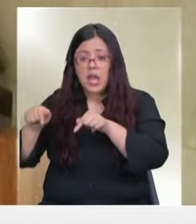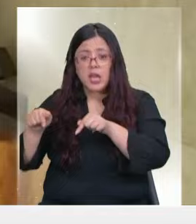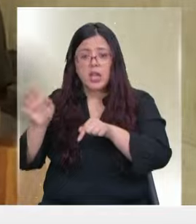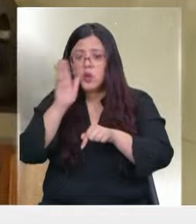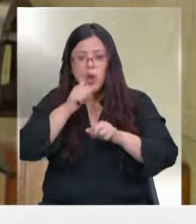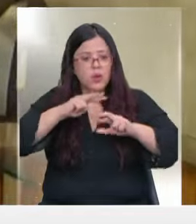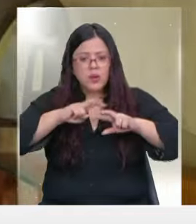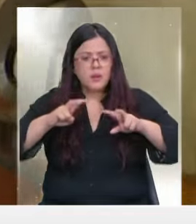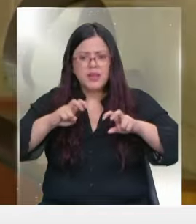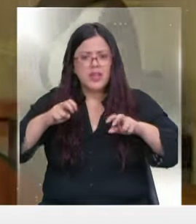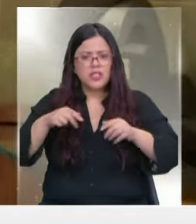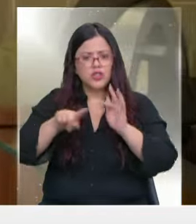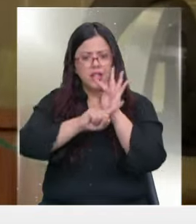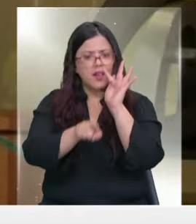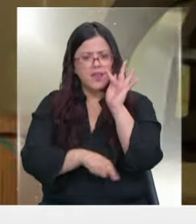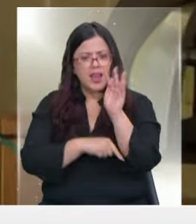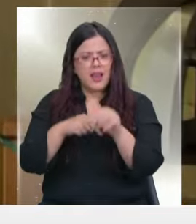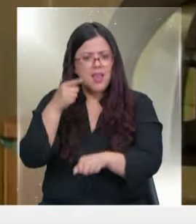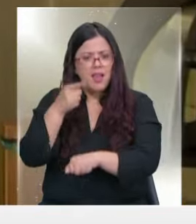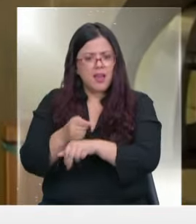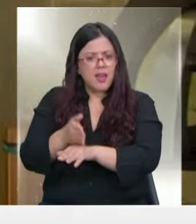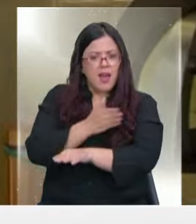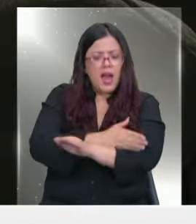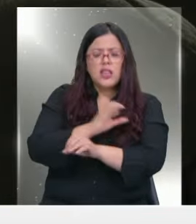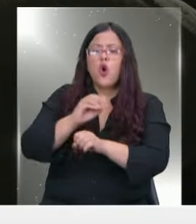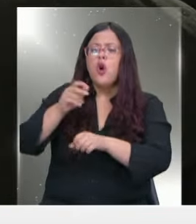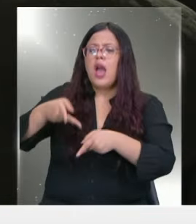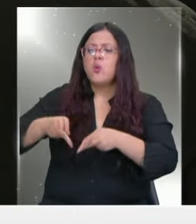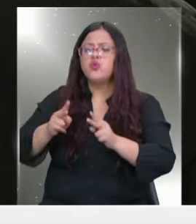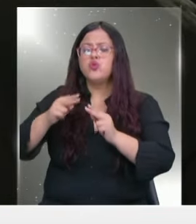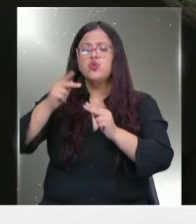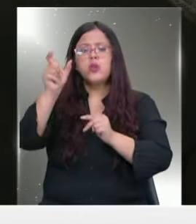una investigación de fiscalía ni autorización de un juez.